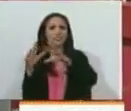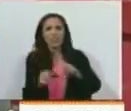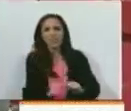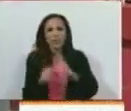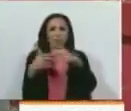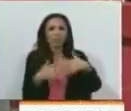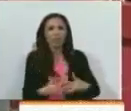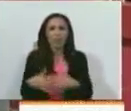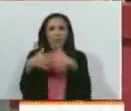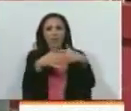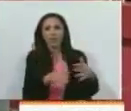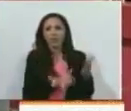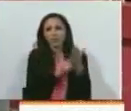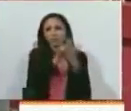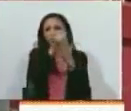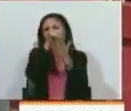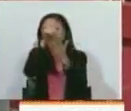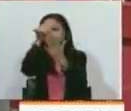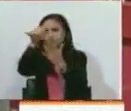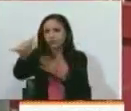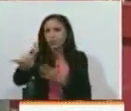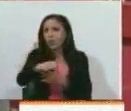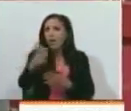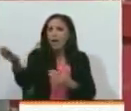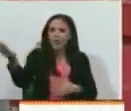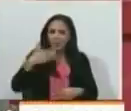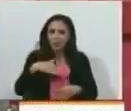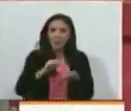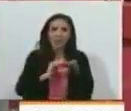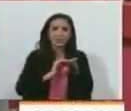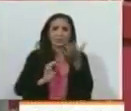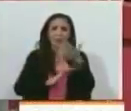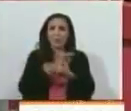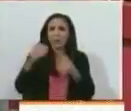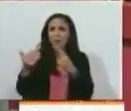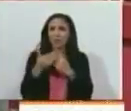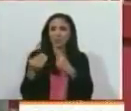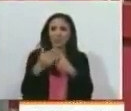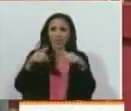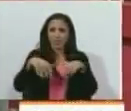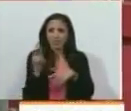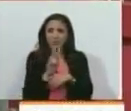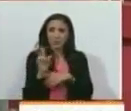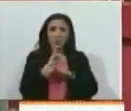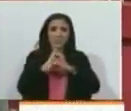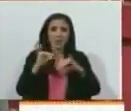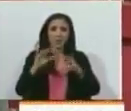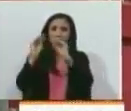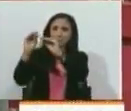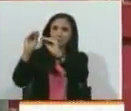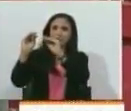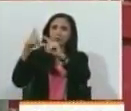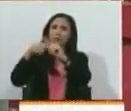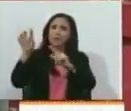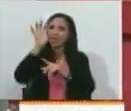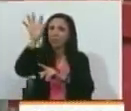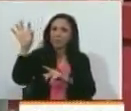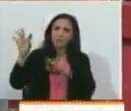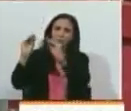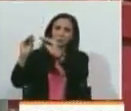sí nos vamos para Europa, que manden a la OTAN para acá a invadir a Venezuela porque está llamando elecciones. Esa es la democracia en la